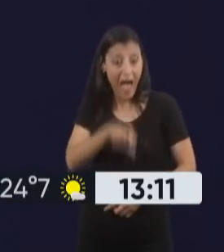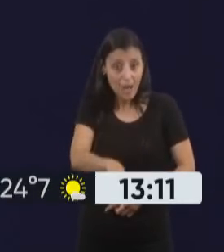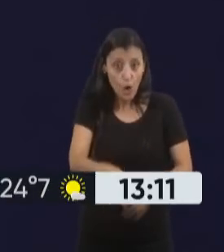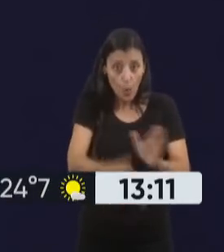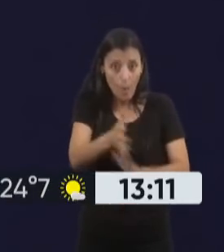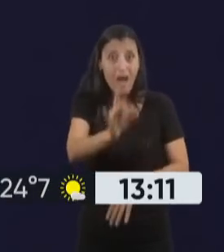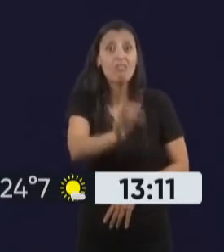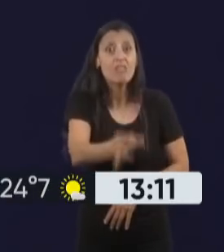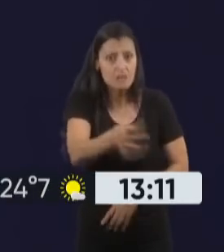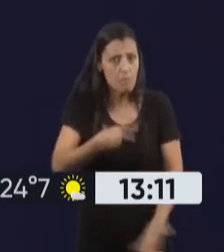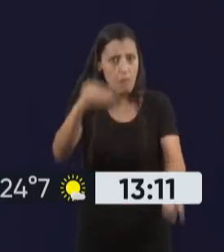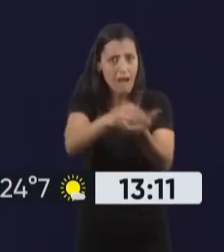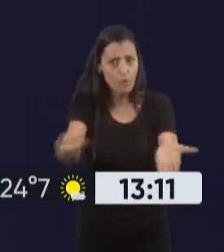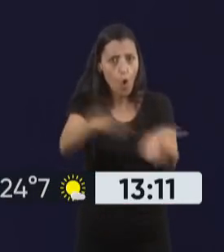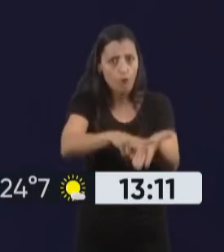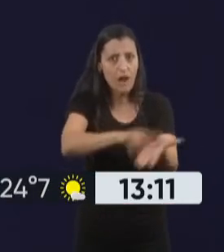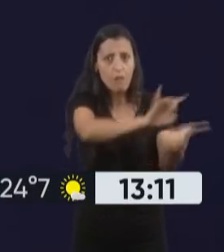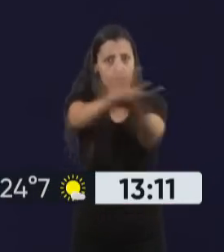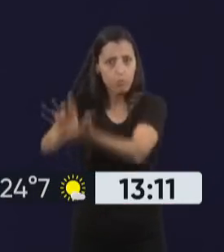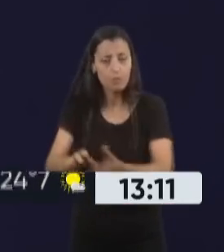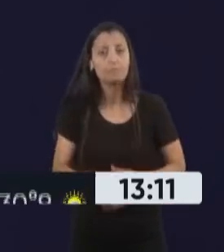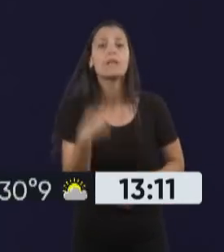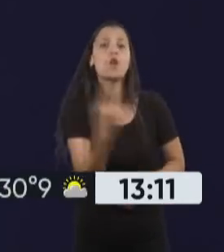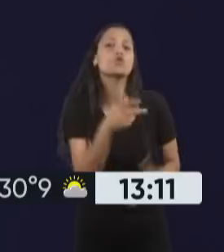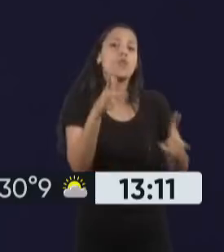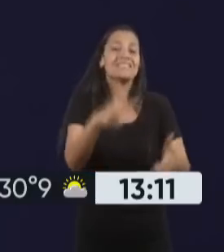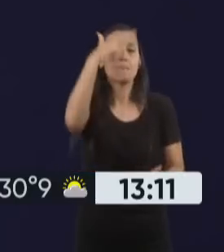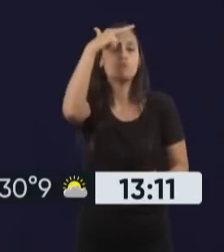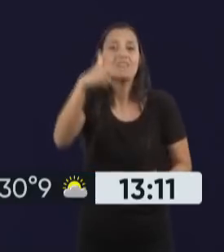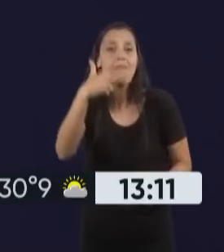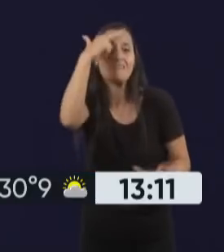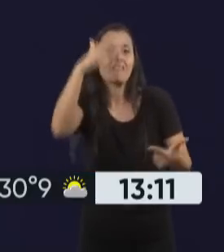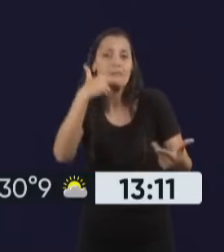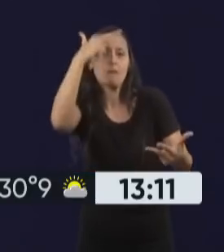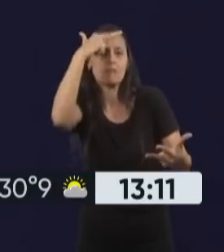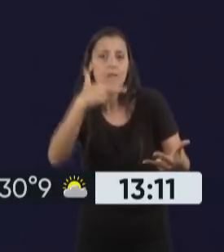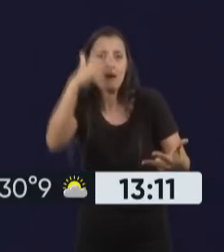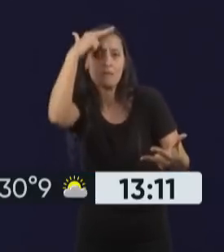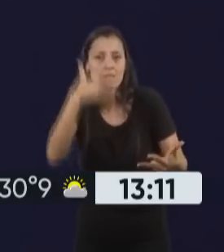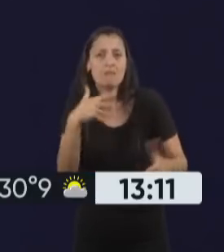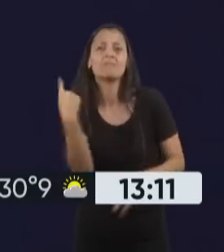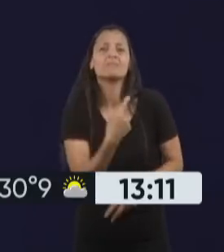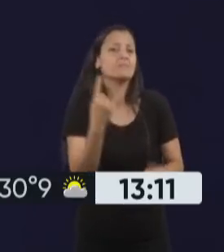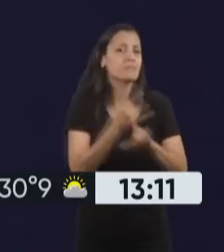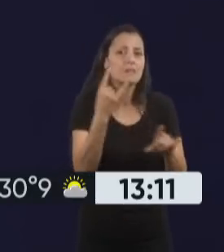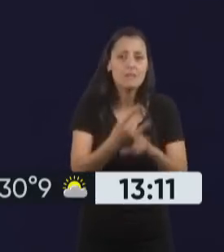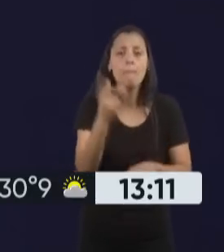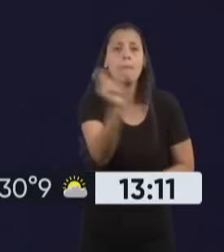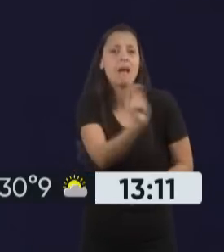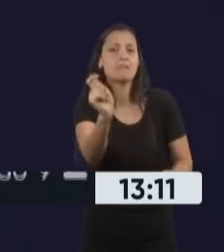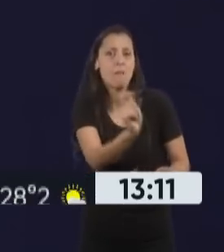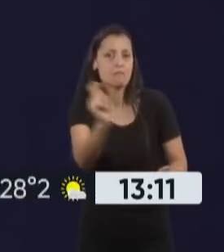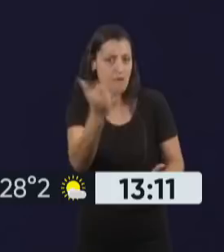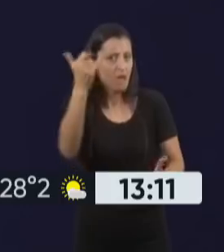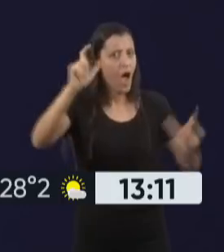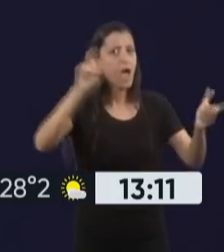otra... En realidad nosotros decimos trimestral, pero todos los meses hay baja de personal.